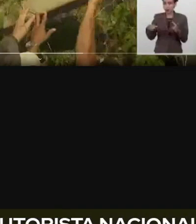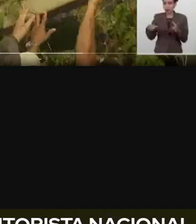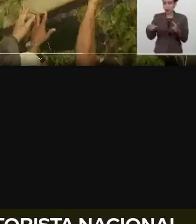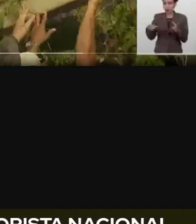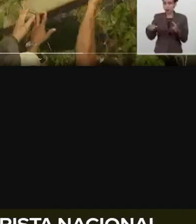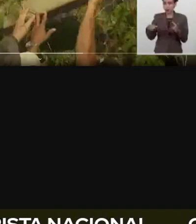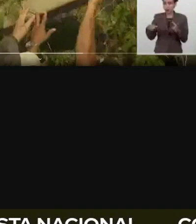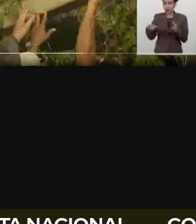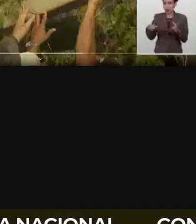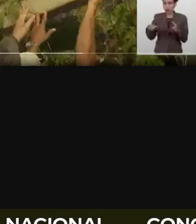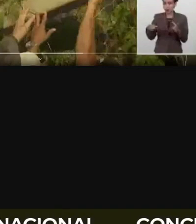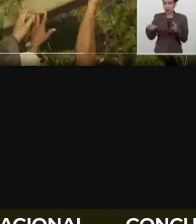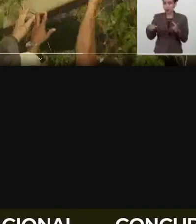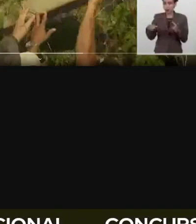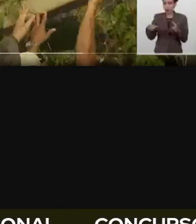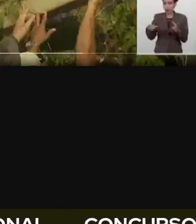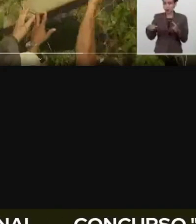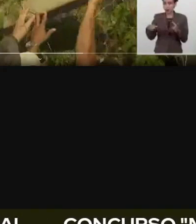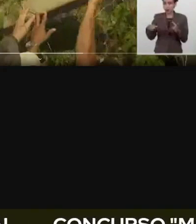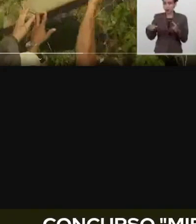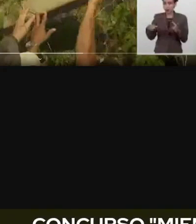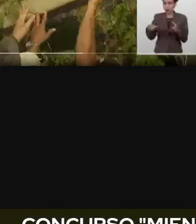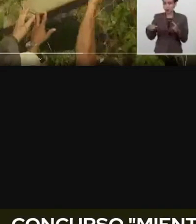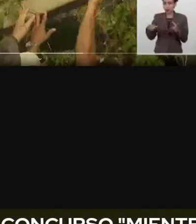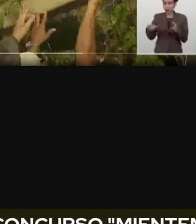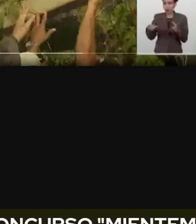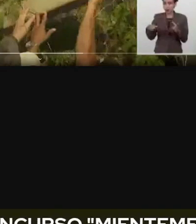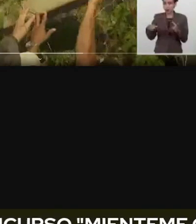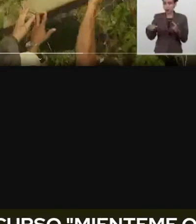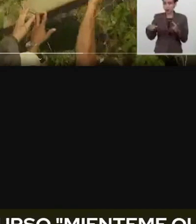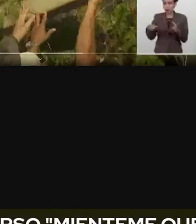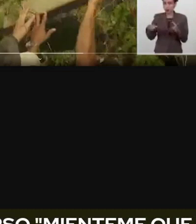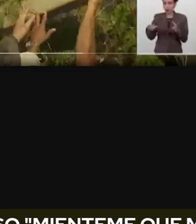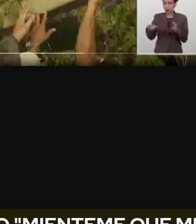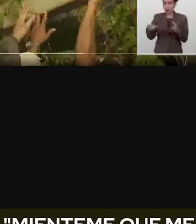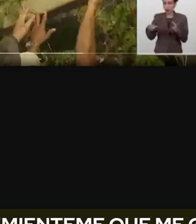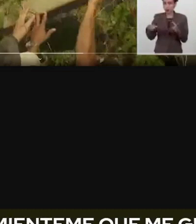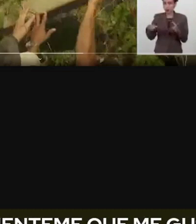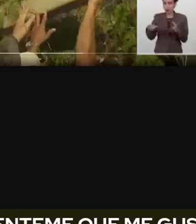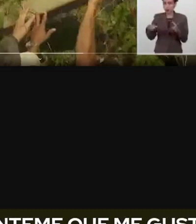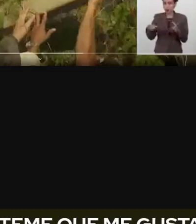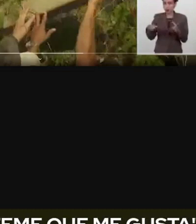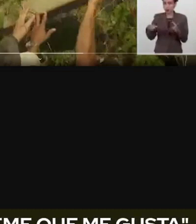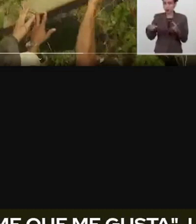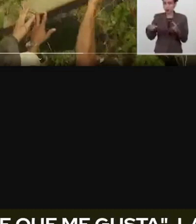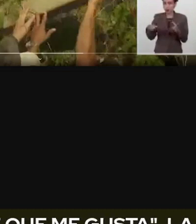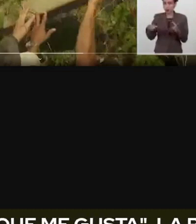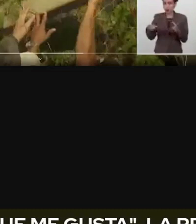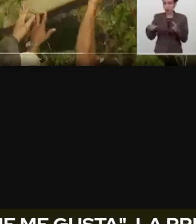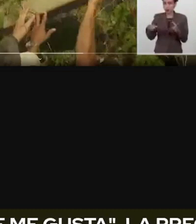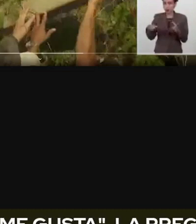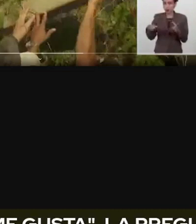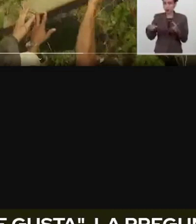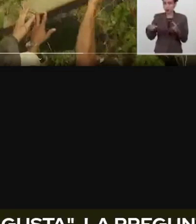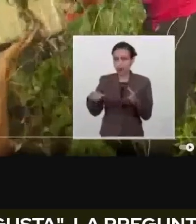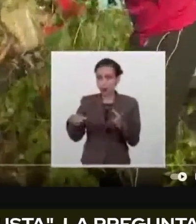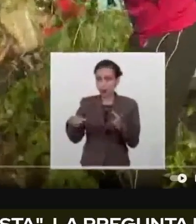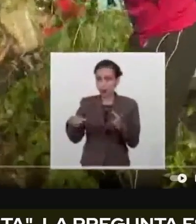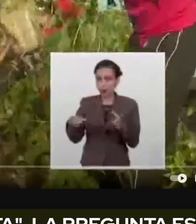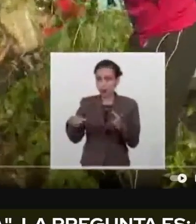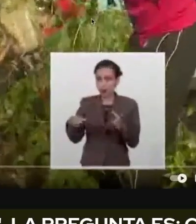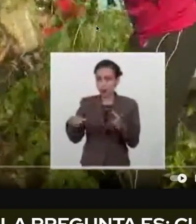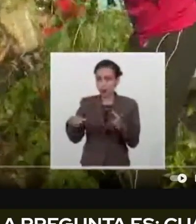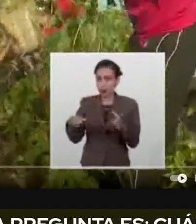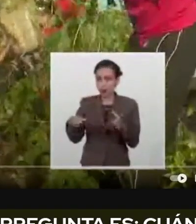un tributo al poder del huracán para enseñar de respeto en señal de humildad en señal de tú sabes Y entonces se hace esto con los bajos en el